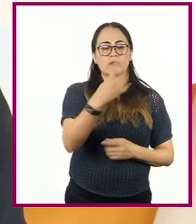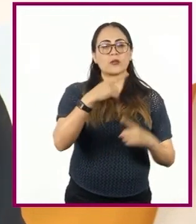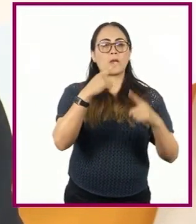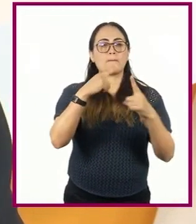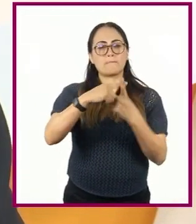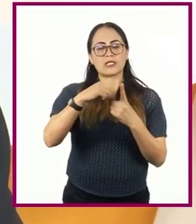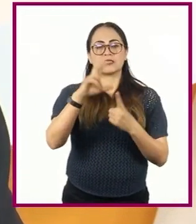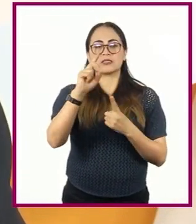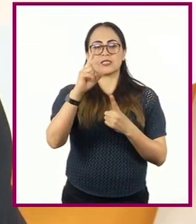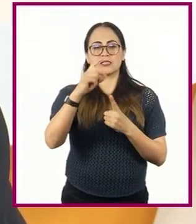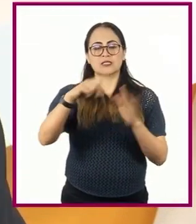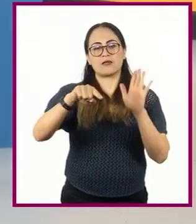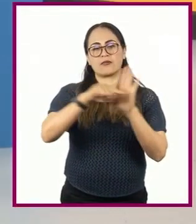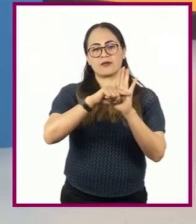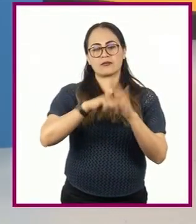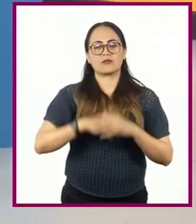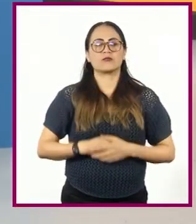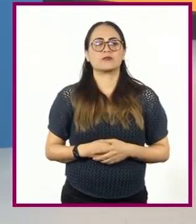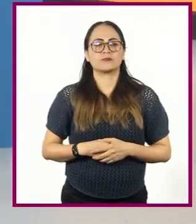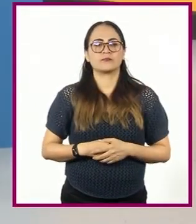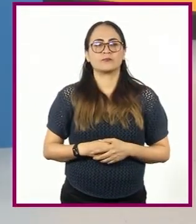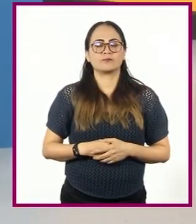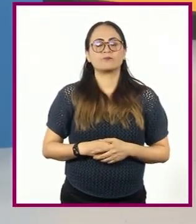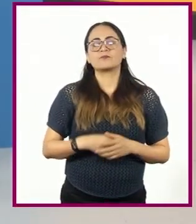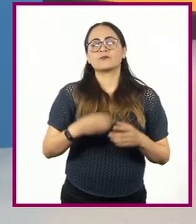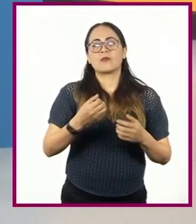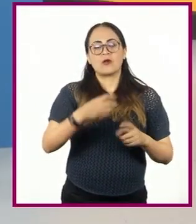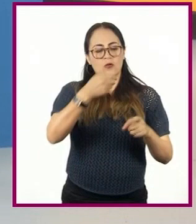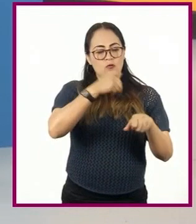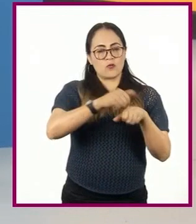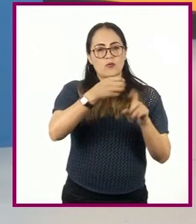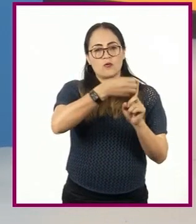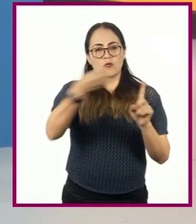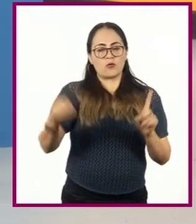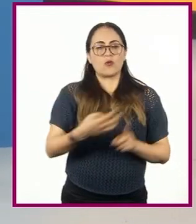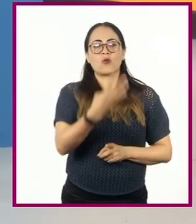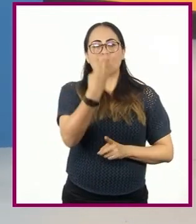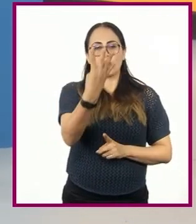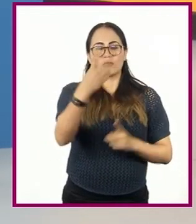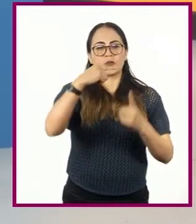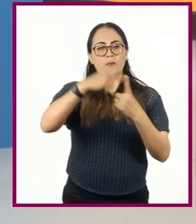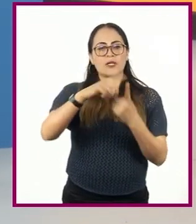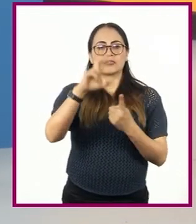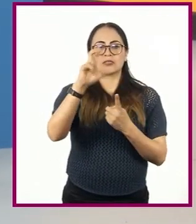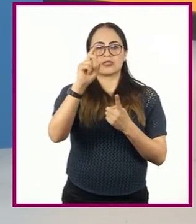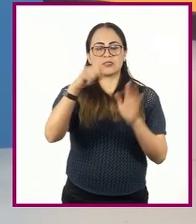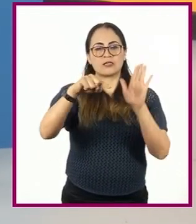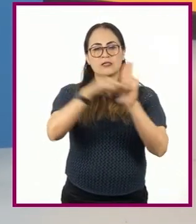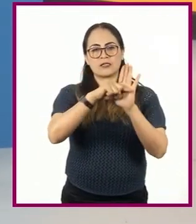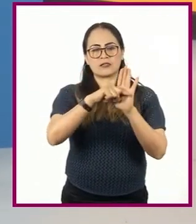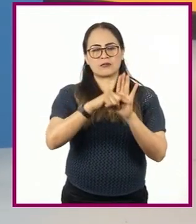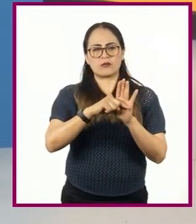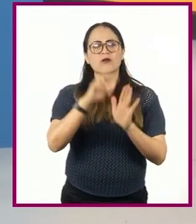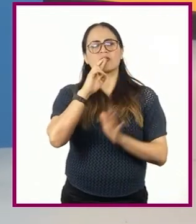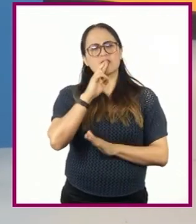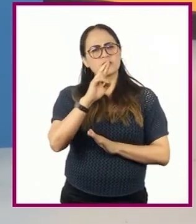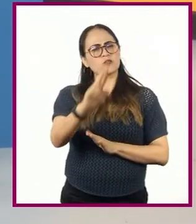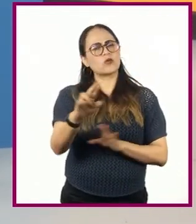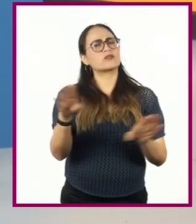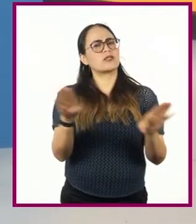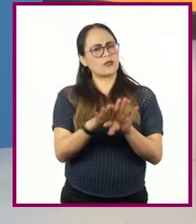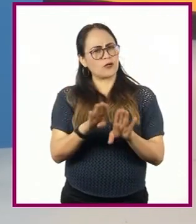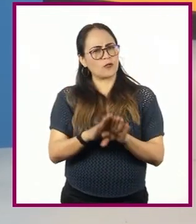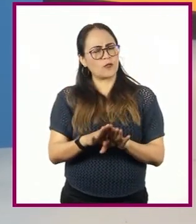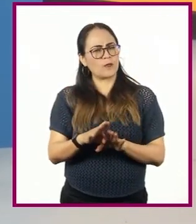30 negativo. La expresión numérica 4 más 30 negativo se puede resolver de la siguiente